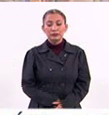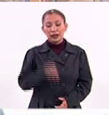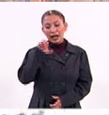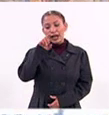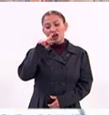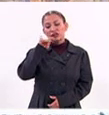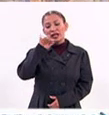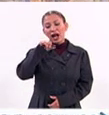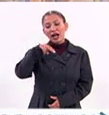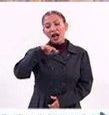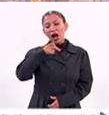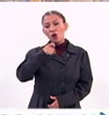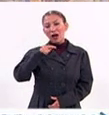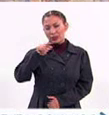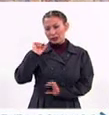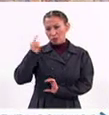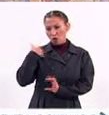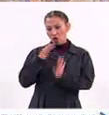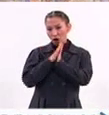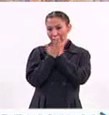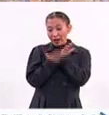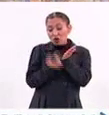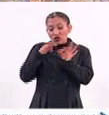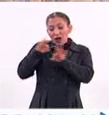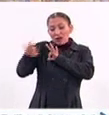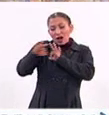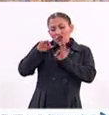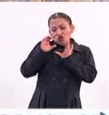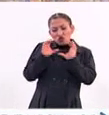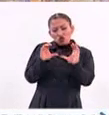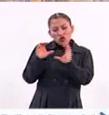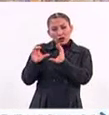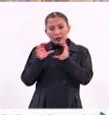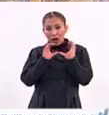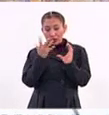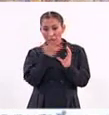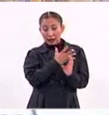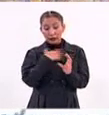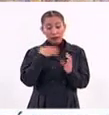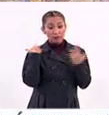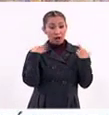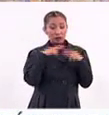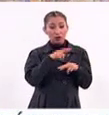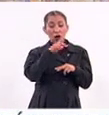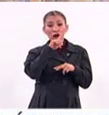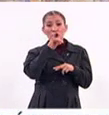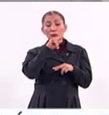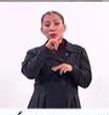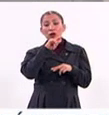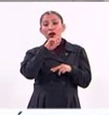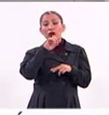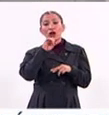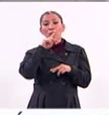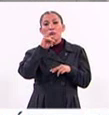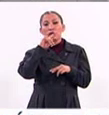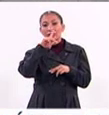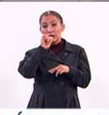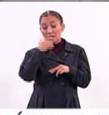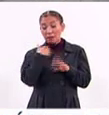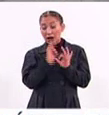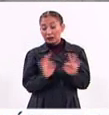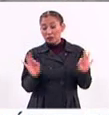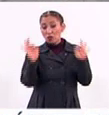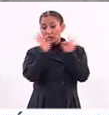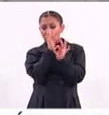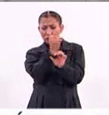Erótica Náhuatl es la más reciente publicación de un trabajo minucioso realizado por el gran maestro Miguel León Portilla, el más